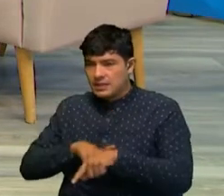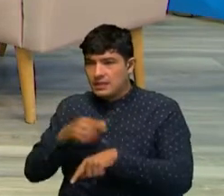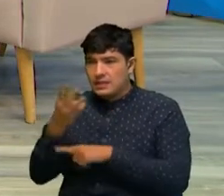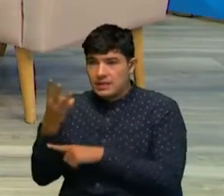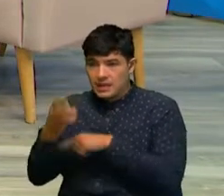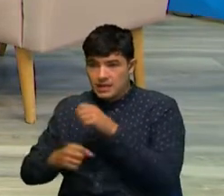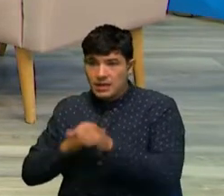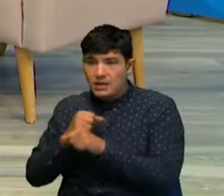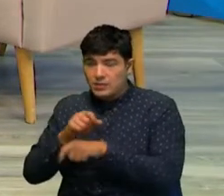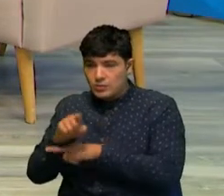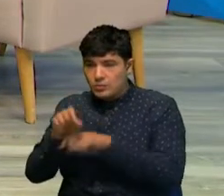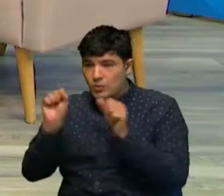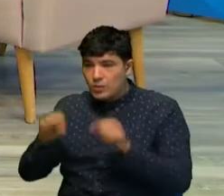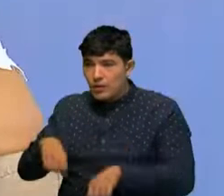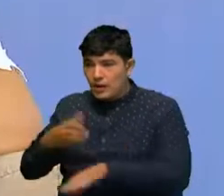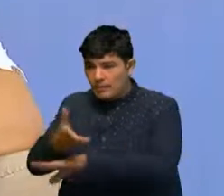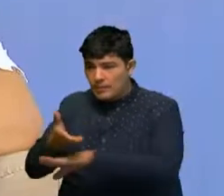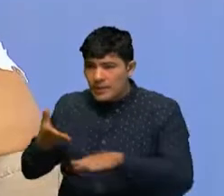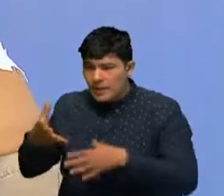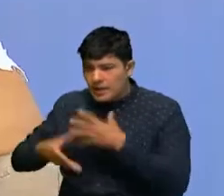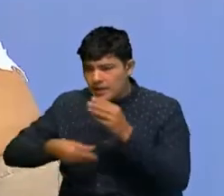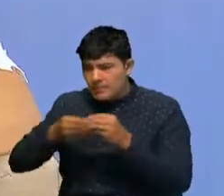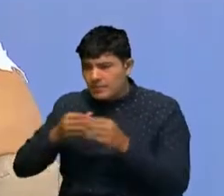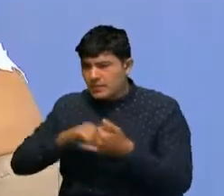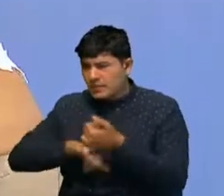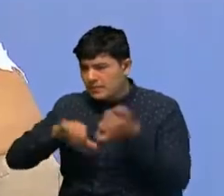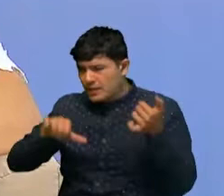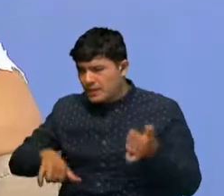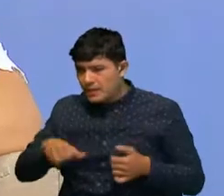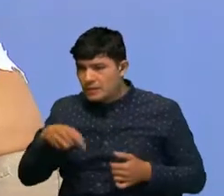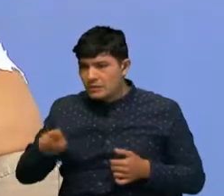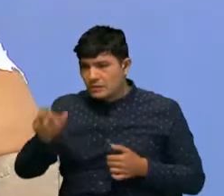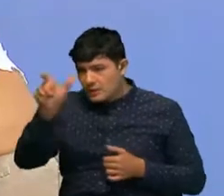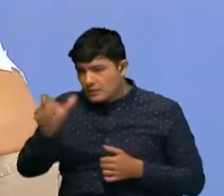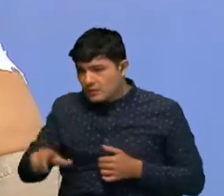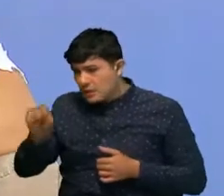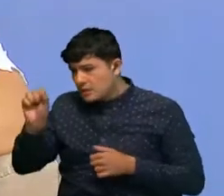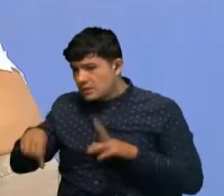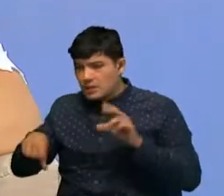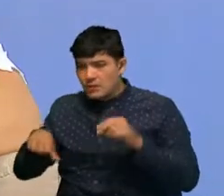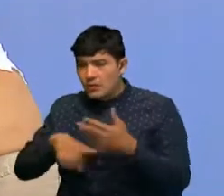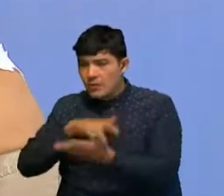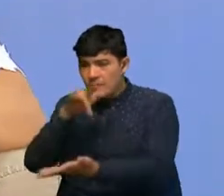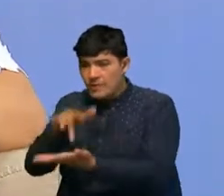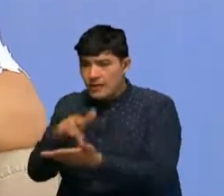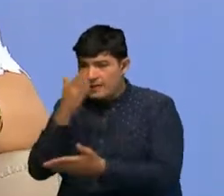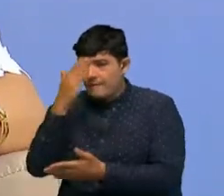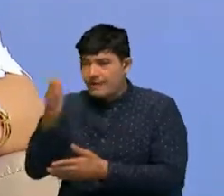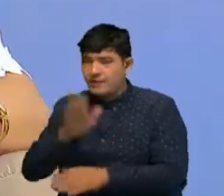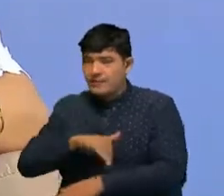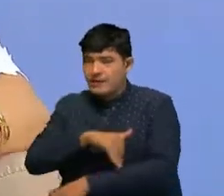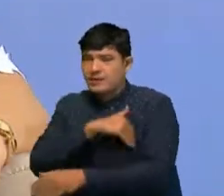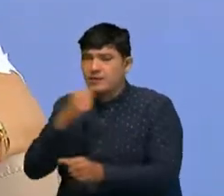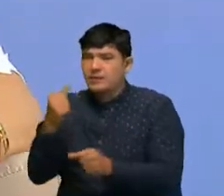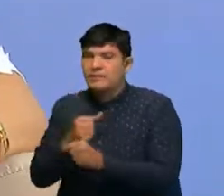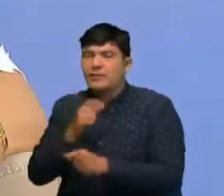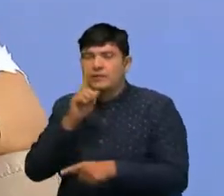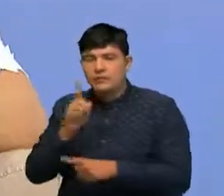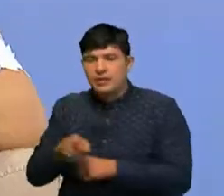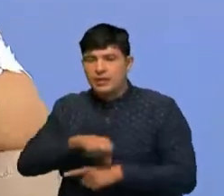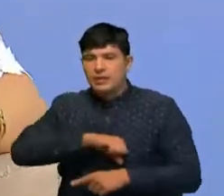para reclamar. Y seguro, don Rubén, independientemente que el empleador haya o no se haya presentado ante el Ministerio de Trabajo, usted tiene su